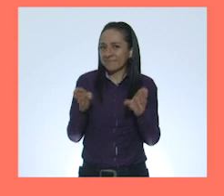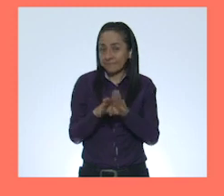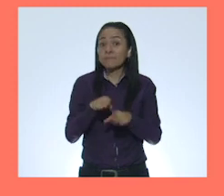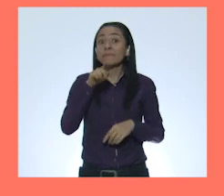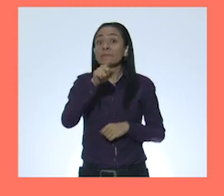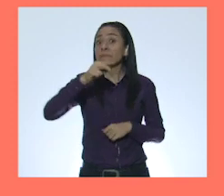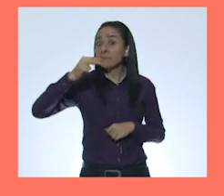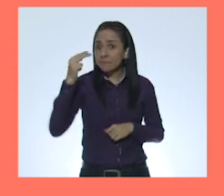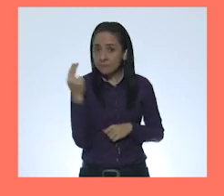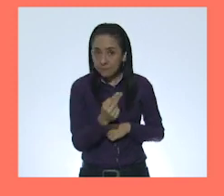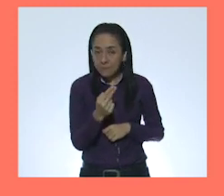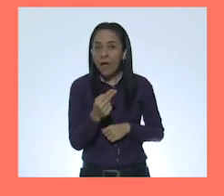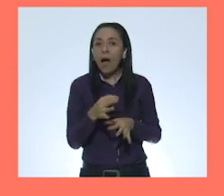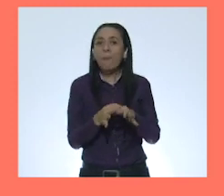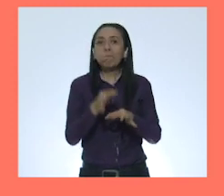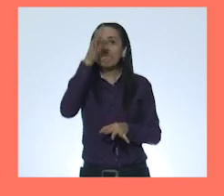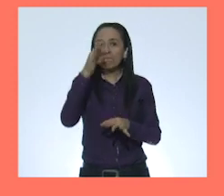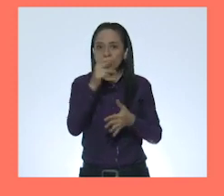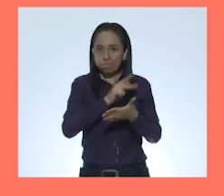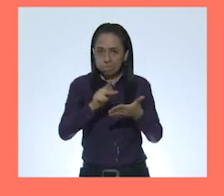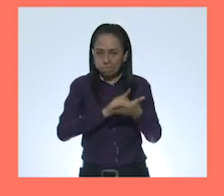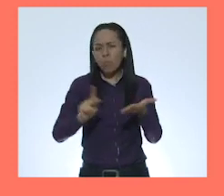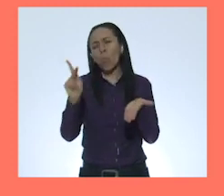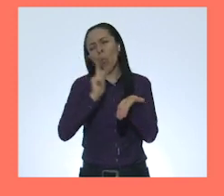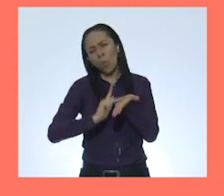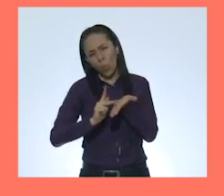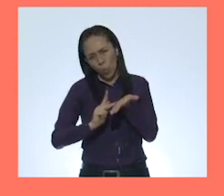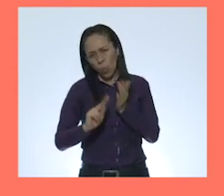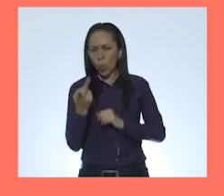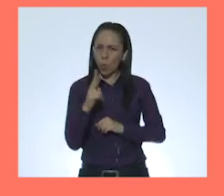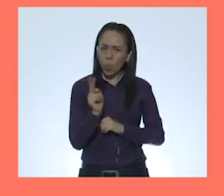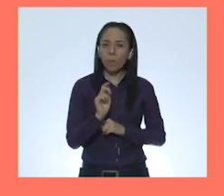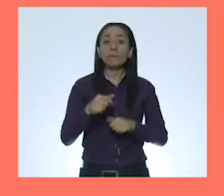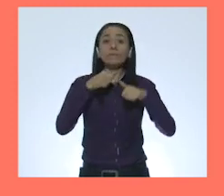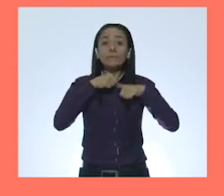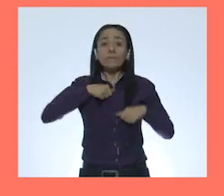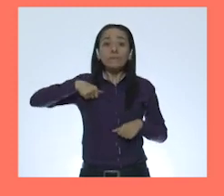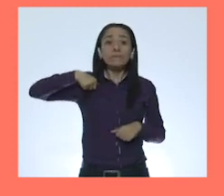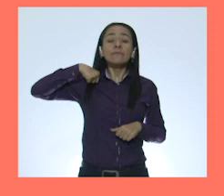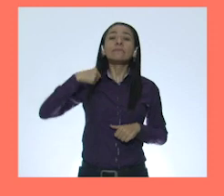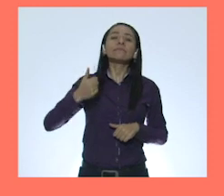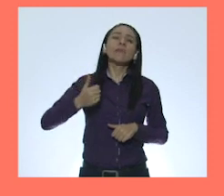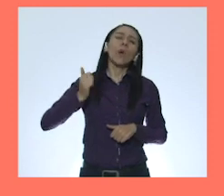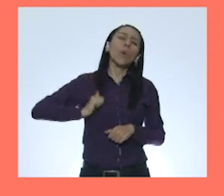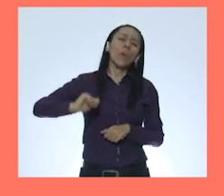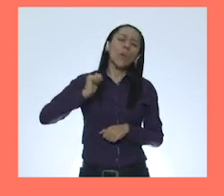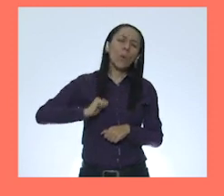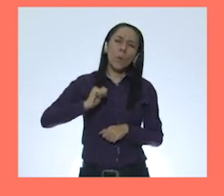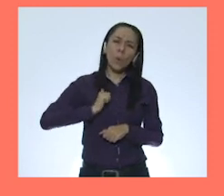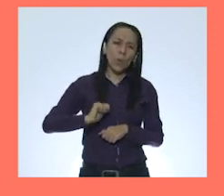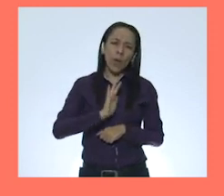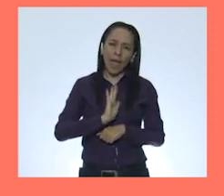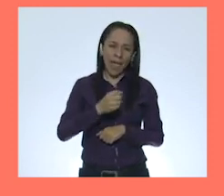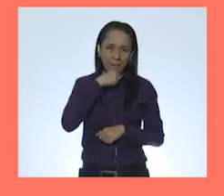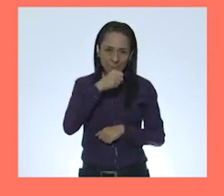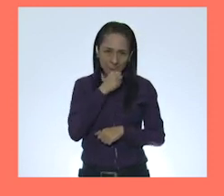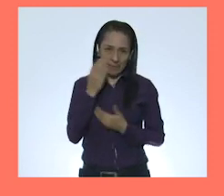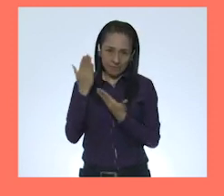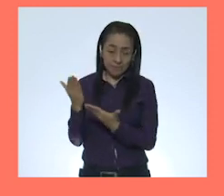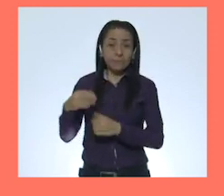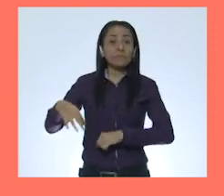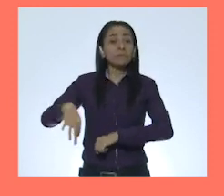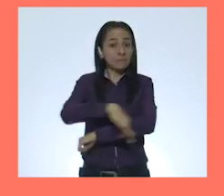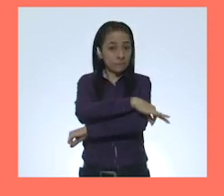Necesitarás un plumón o una pluma, una playera de algodón que ya no uses, una regla